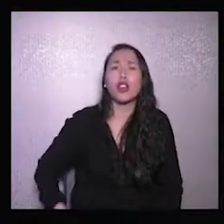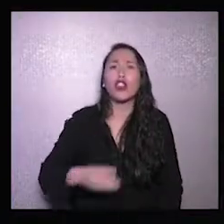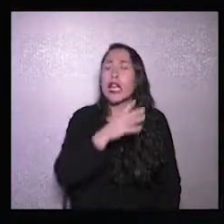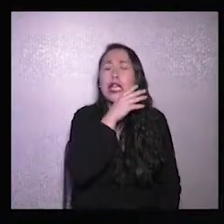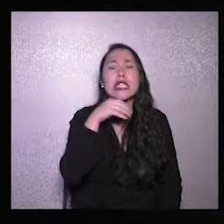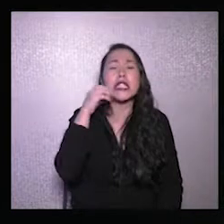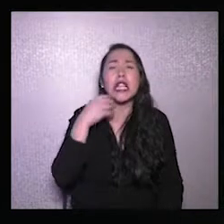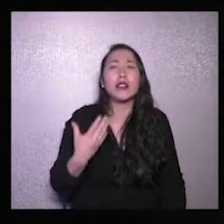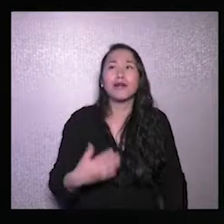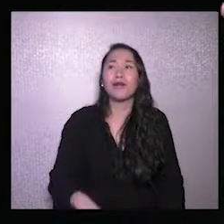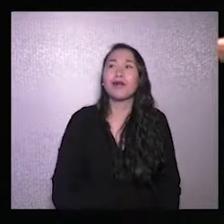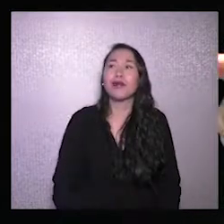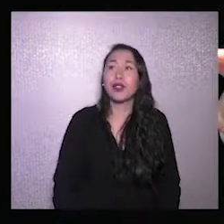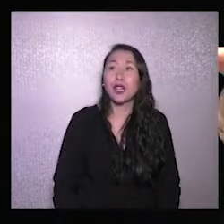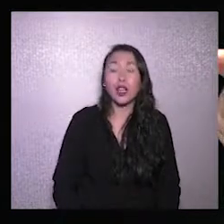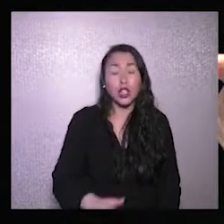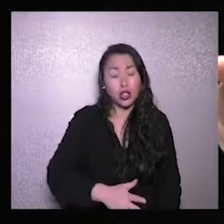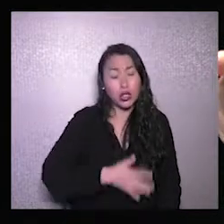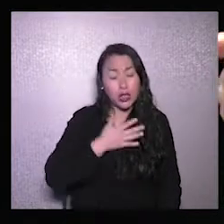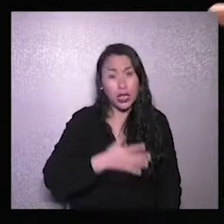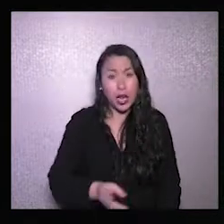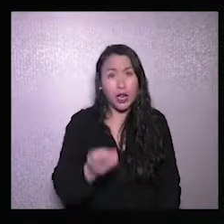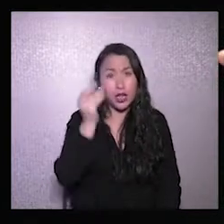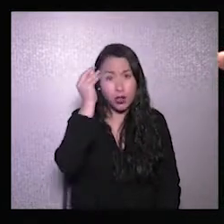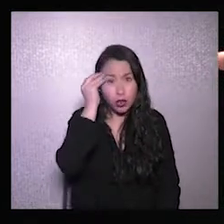quisiera a César recordarle,